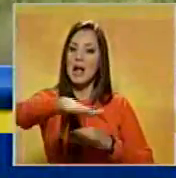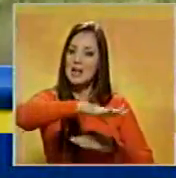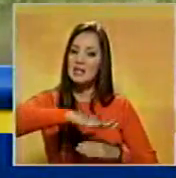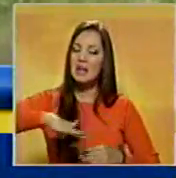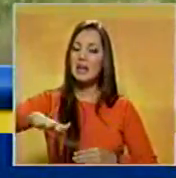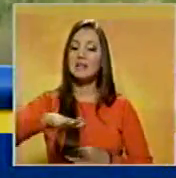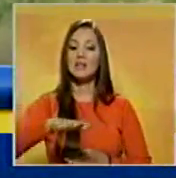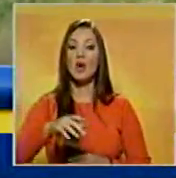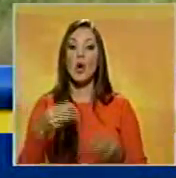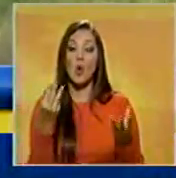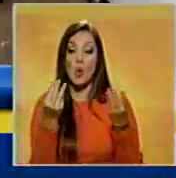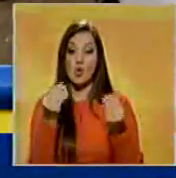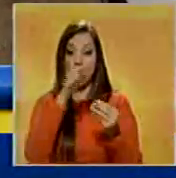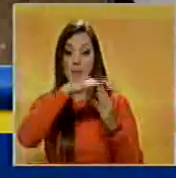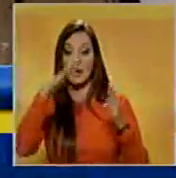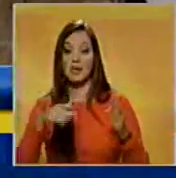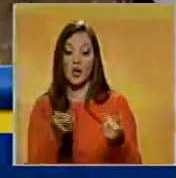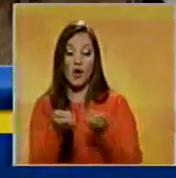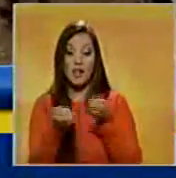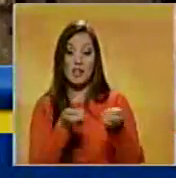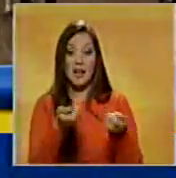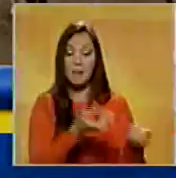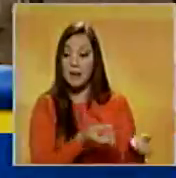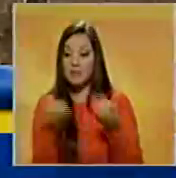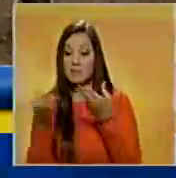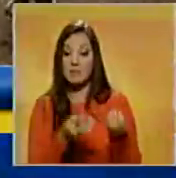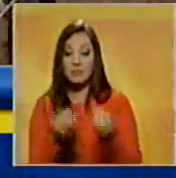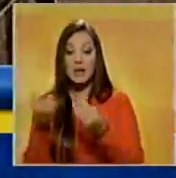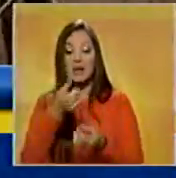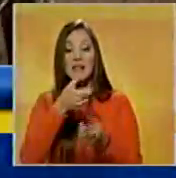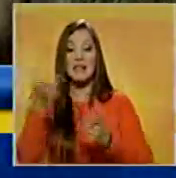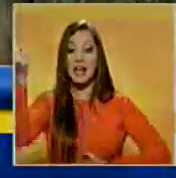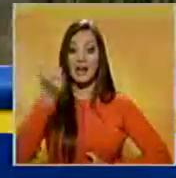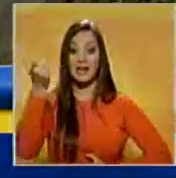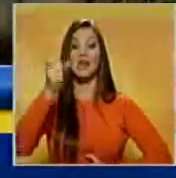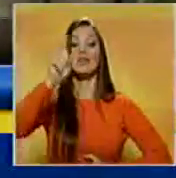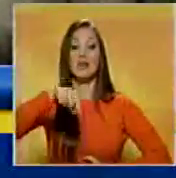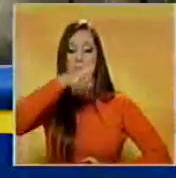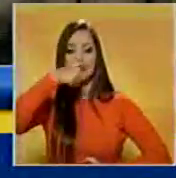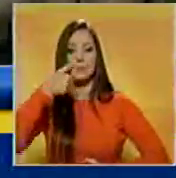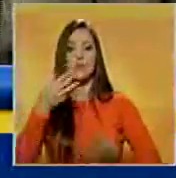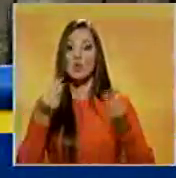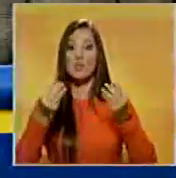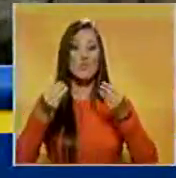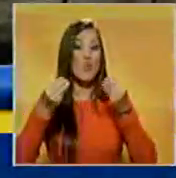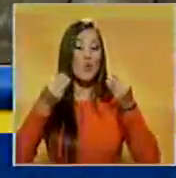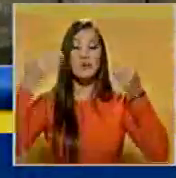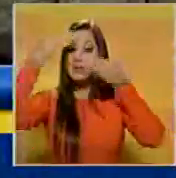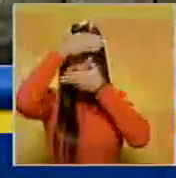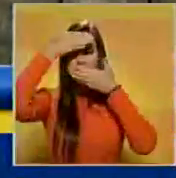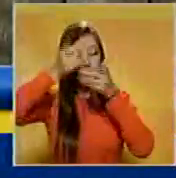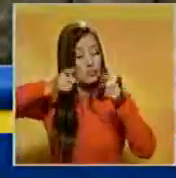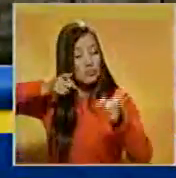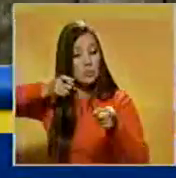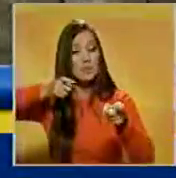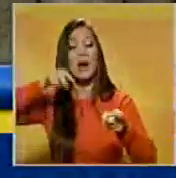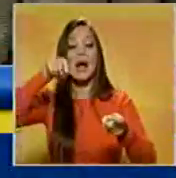Se trata de una región estratégica para el tráfico de armas y drogas con fuerte presencia de la guerrilla. La acción